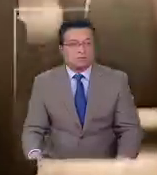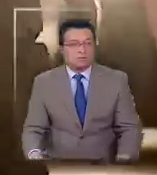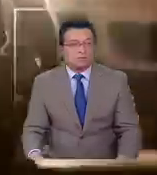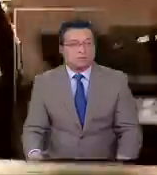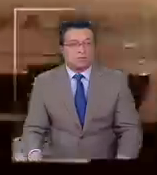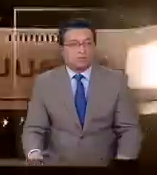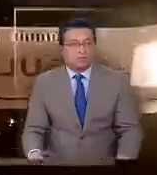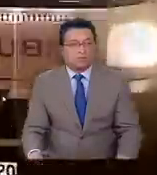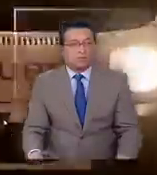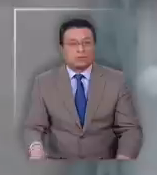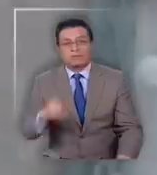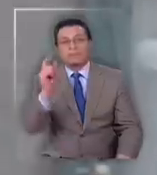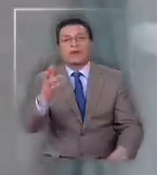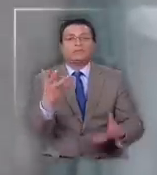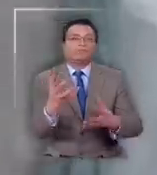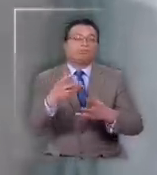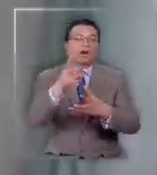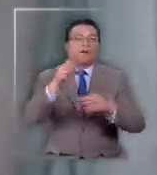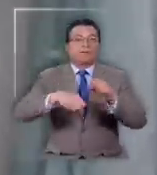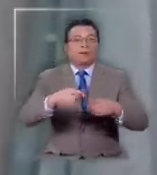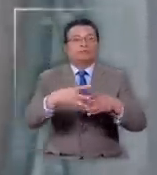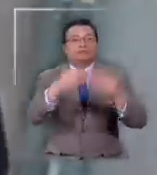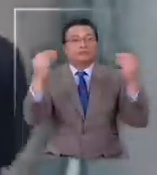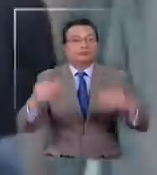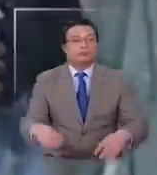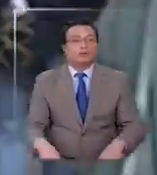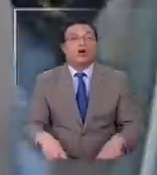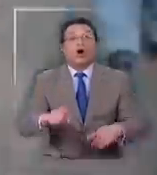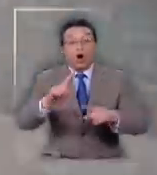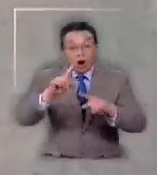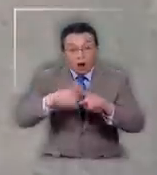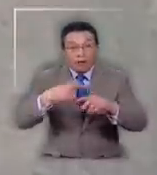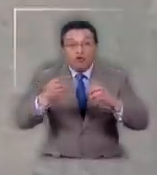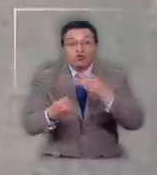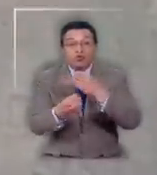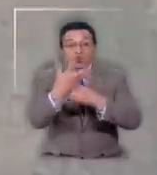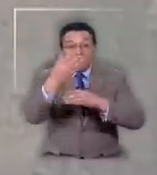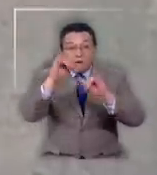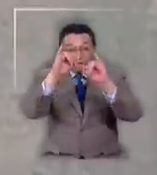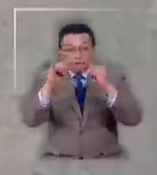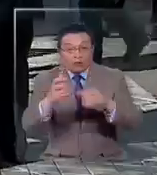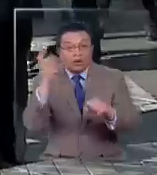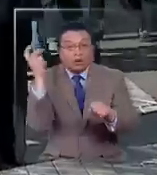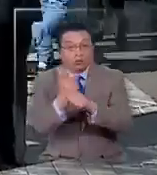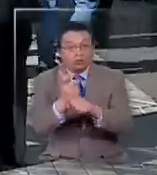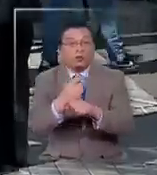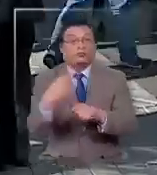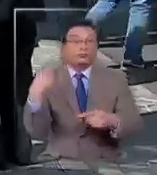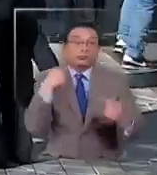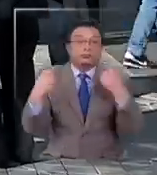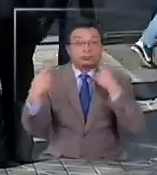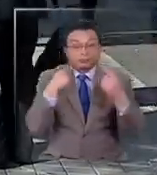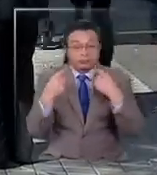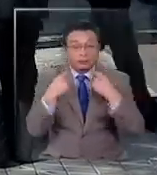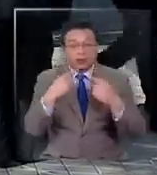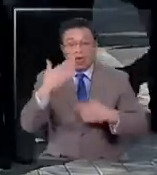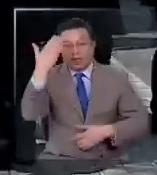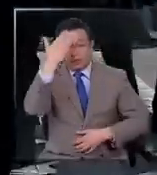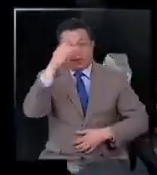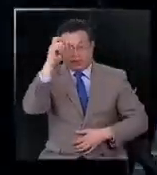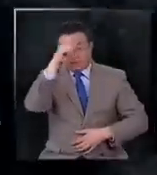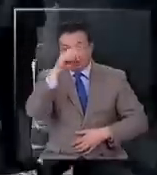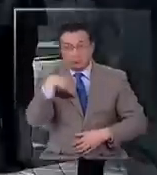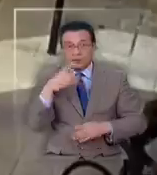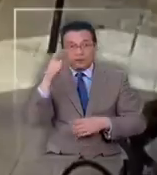cada hogar por desgracia la nueva metodología delictual ha cobrado numerosas víctimas complicado porque es más difícil